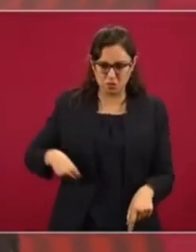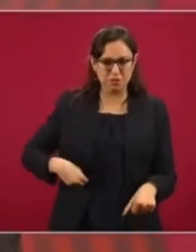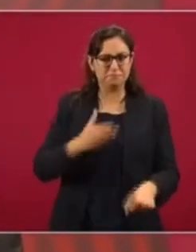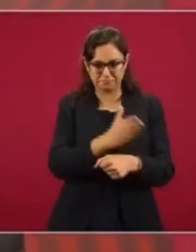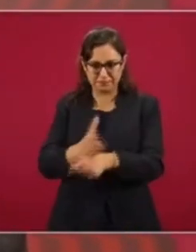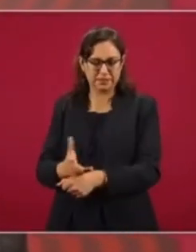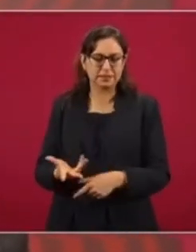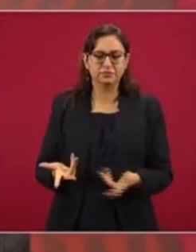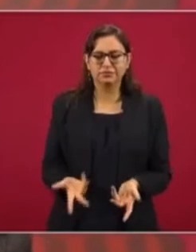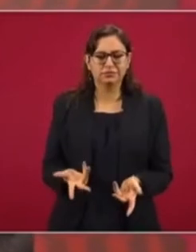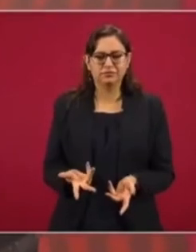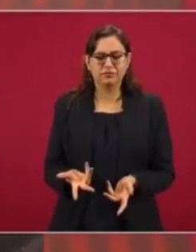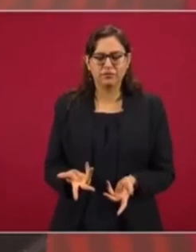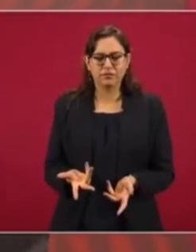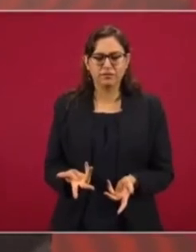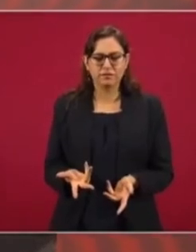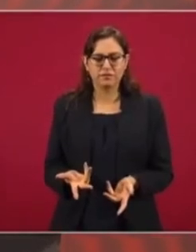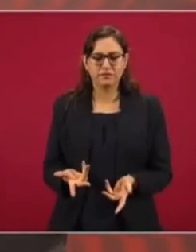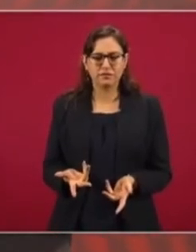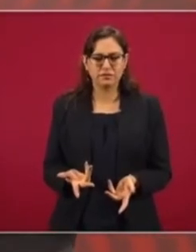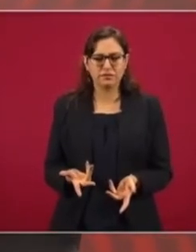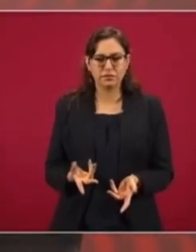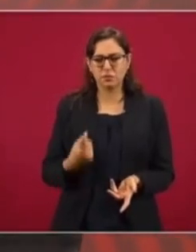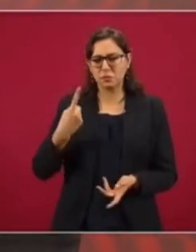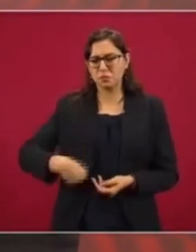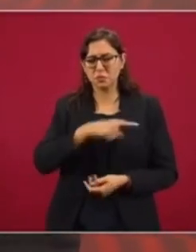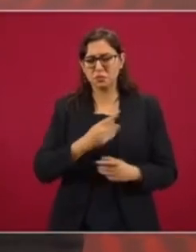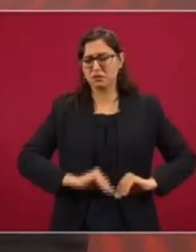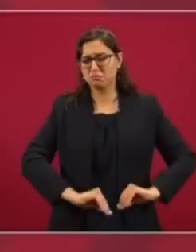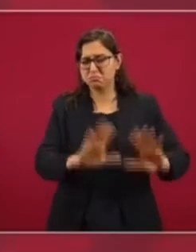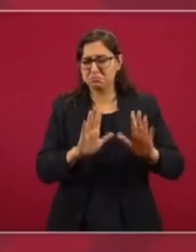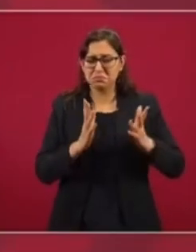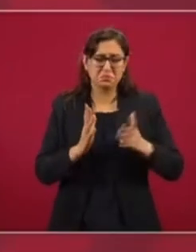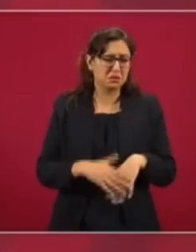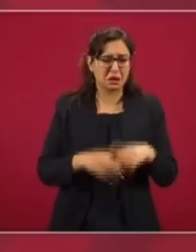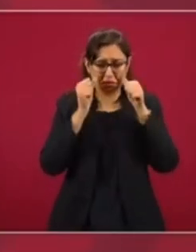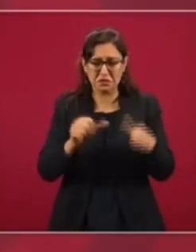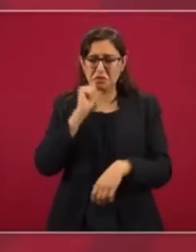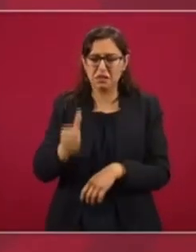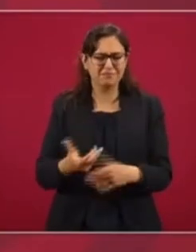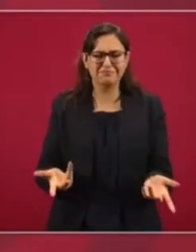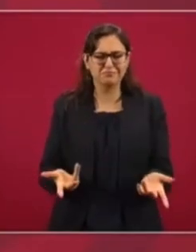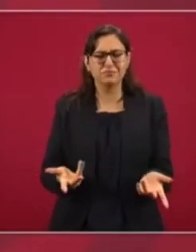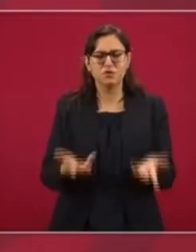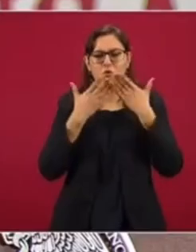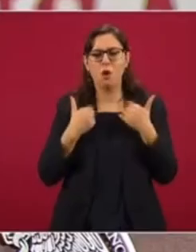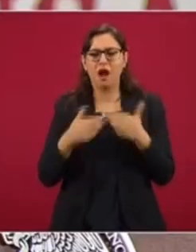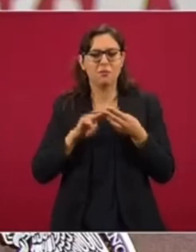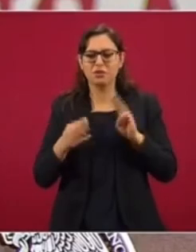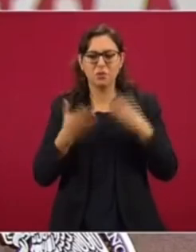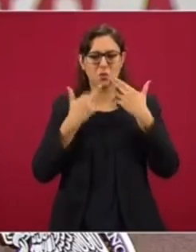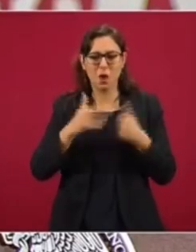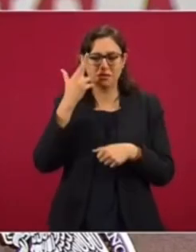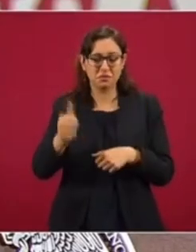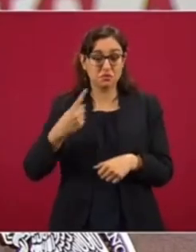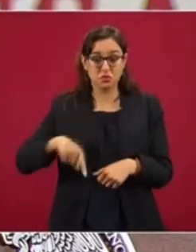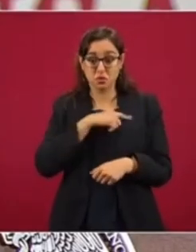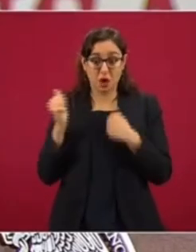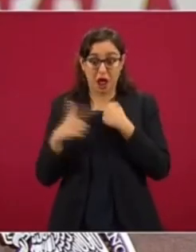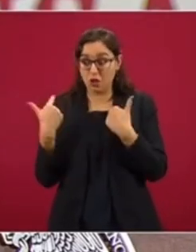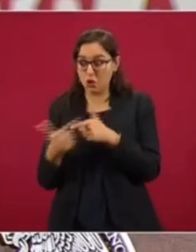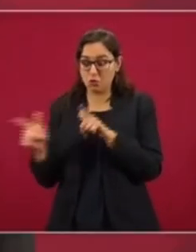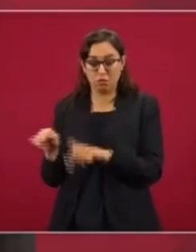razón para que no se aclaren esos homicidios, esos asesinatos. Nosotros no protegemos a ningún